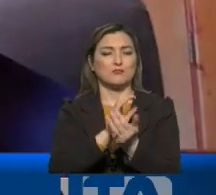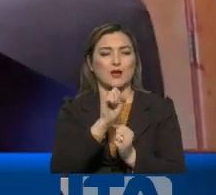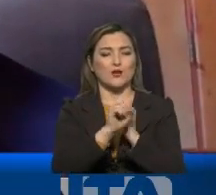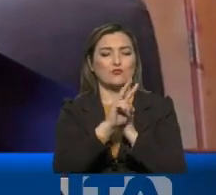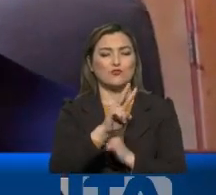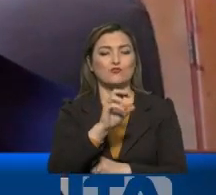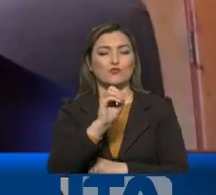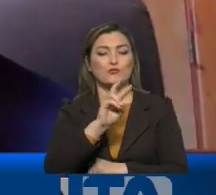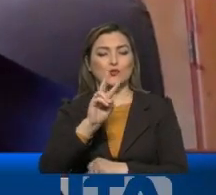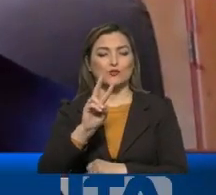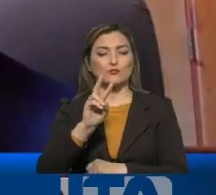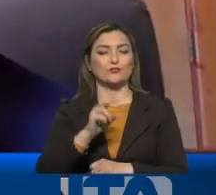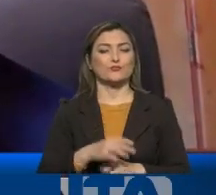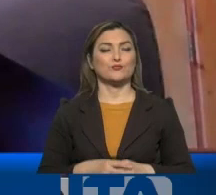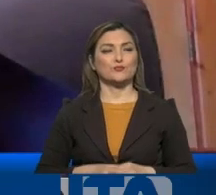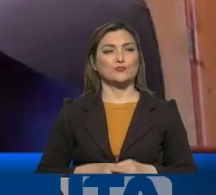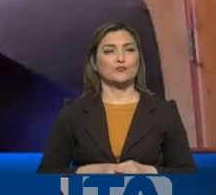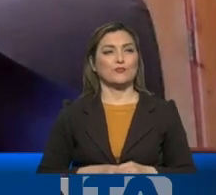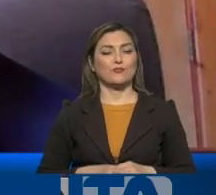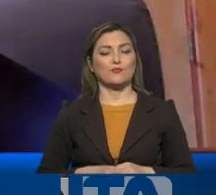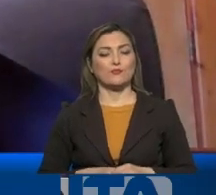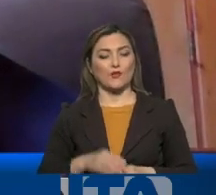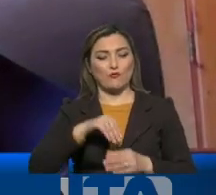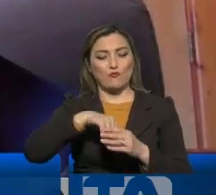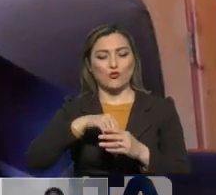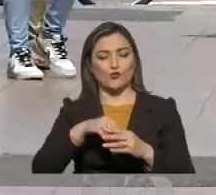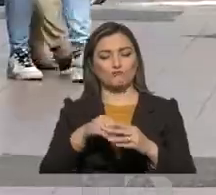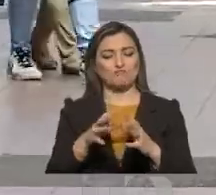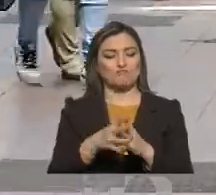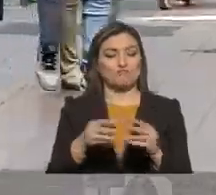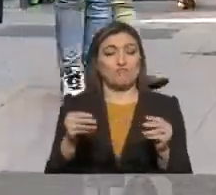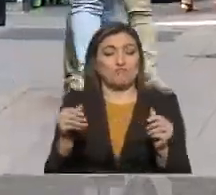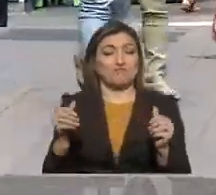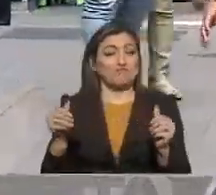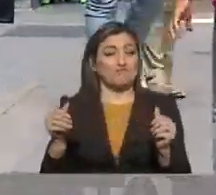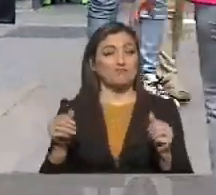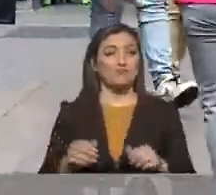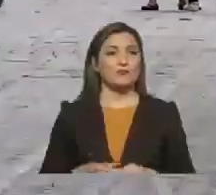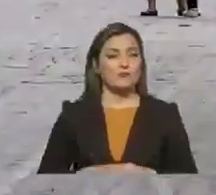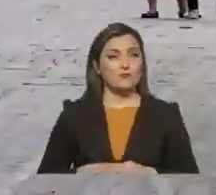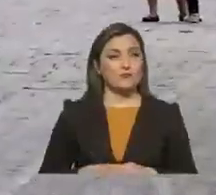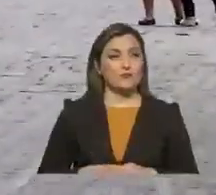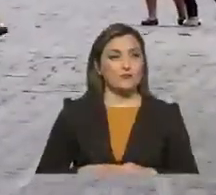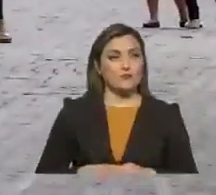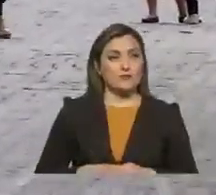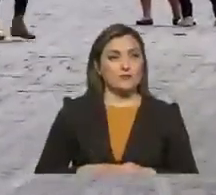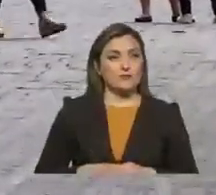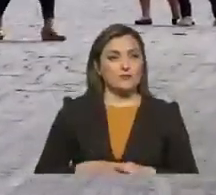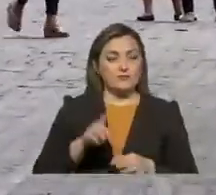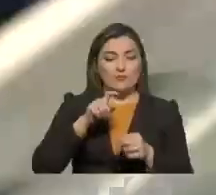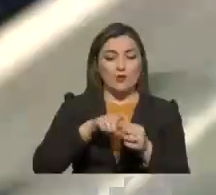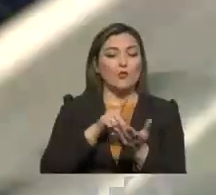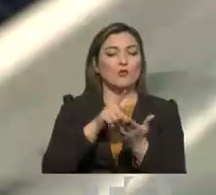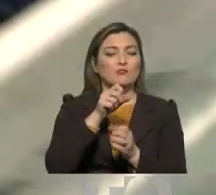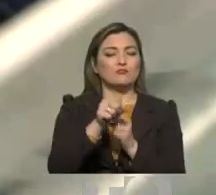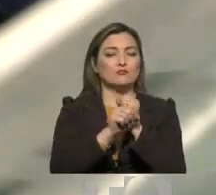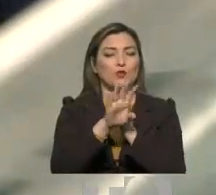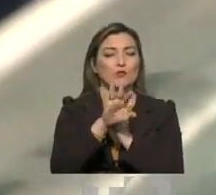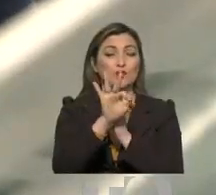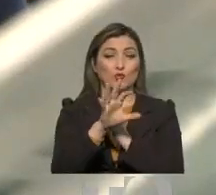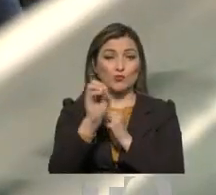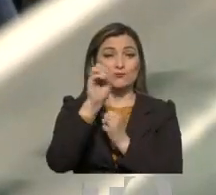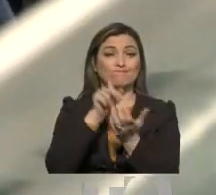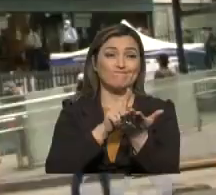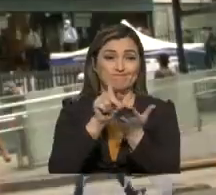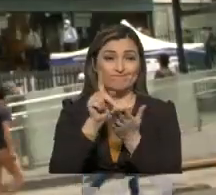y ya se agotarían las reservas líquidas anualmente el aporte de los afiliados únicamente cubre el 49 por ciento